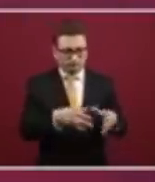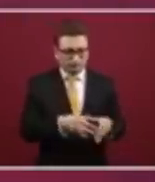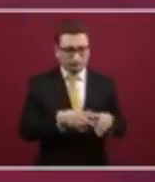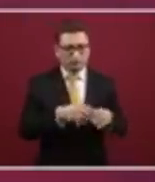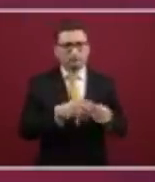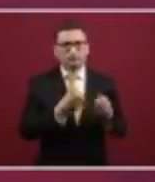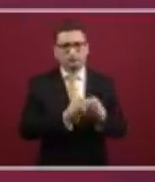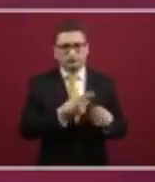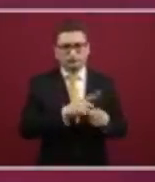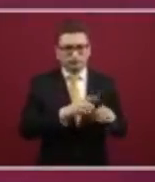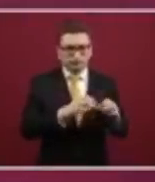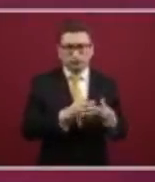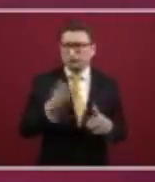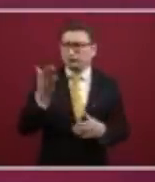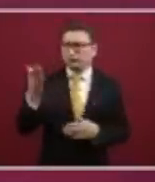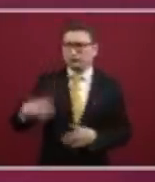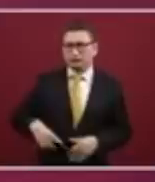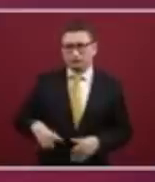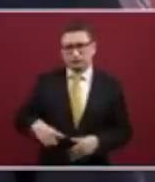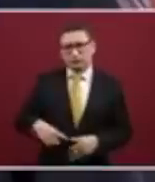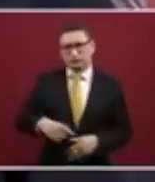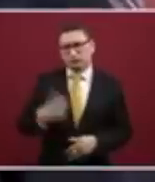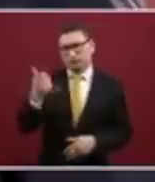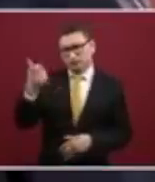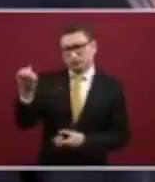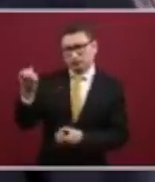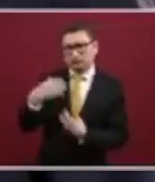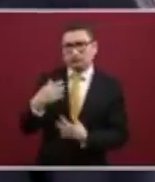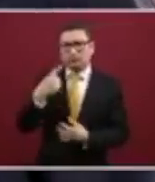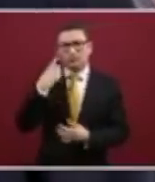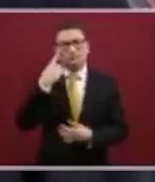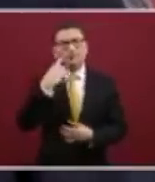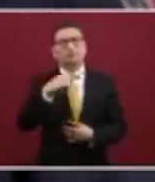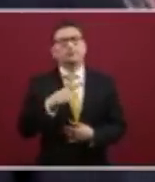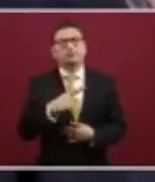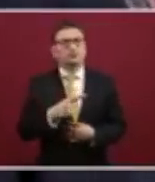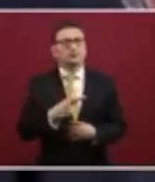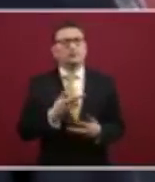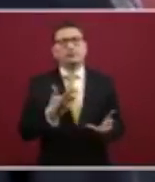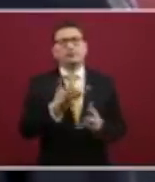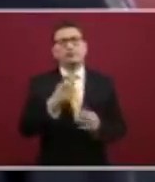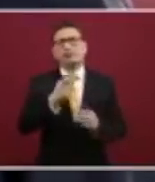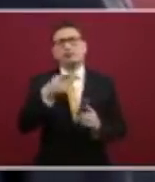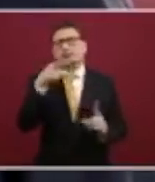recibes dinero del gobierno para cualquier causa